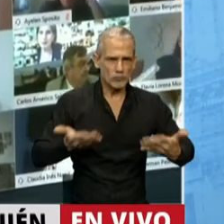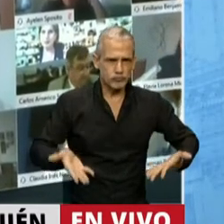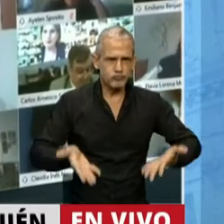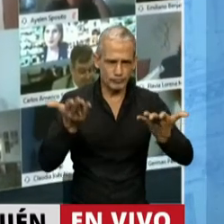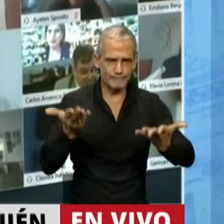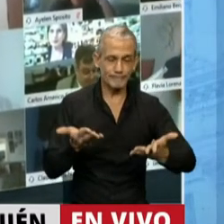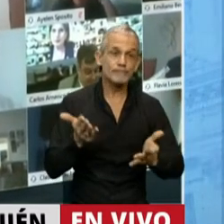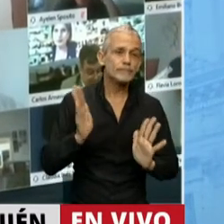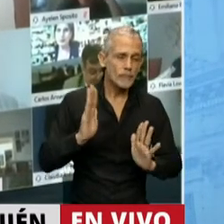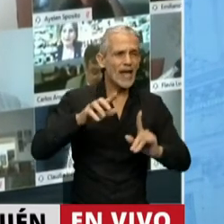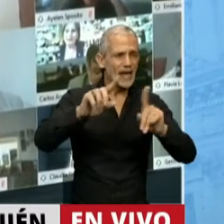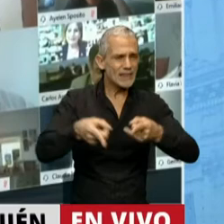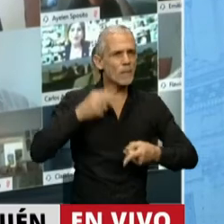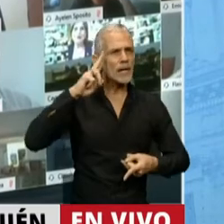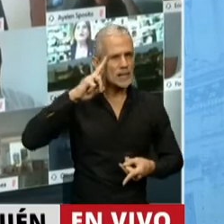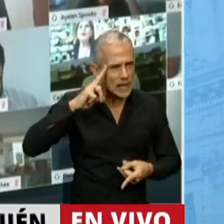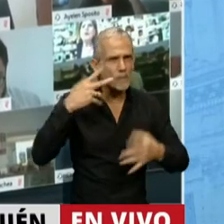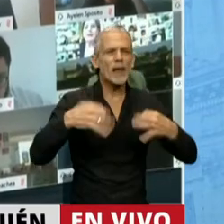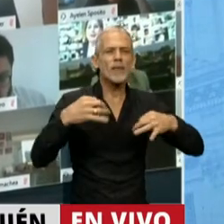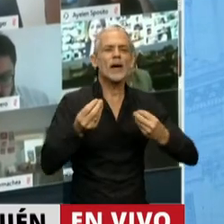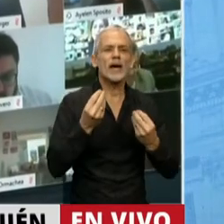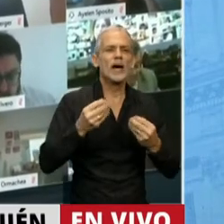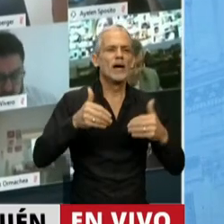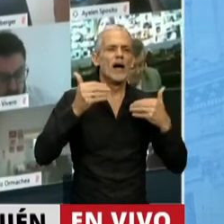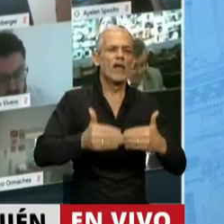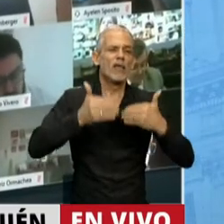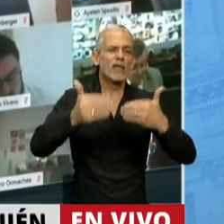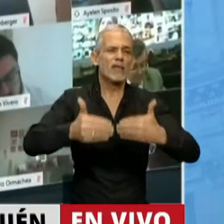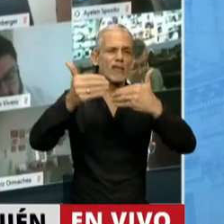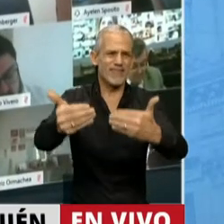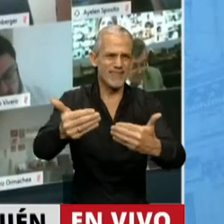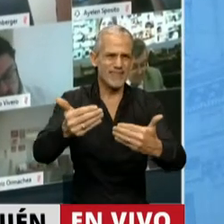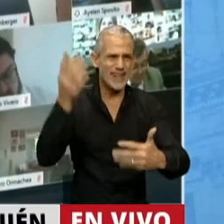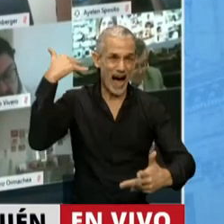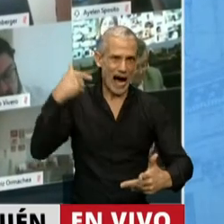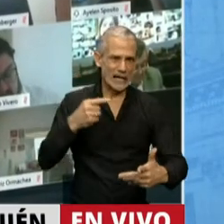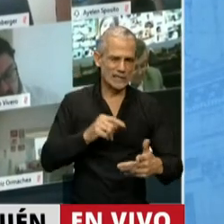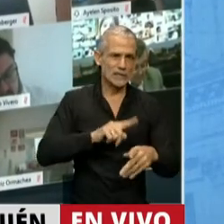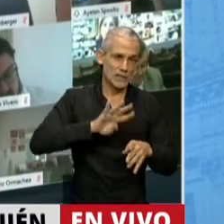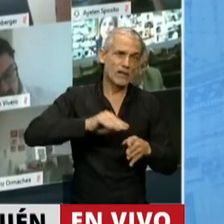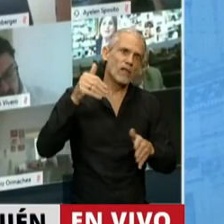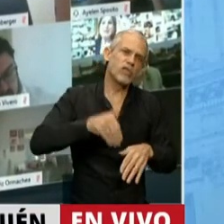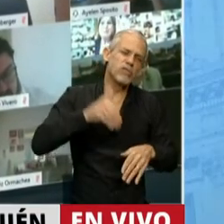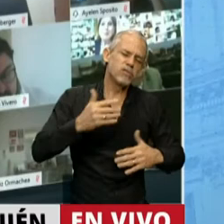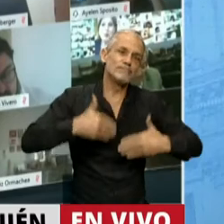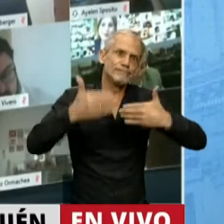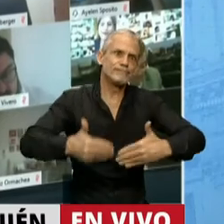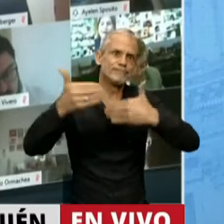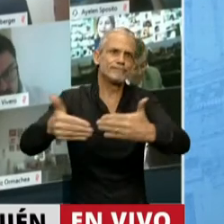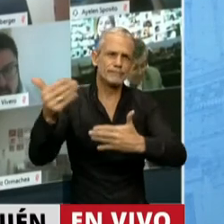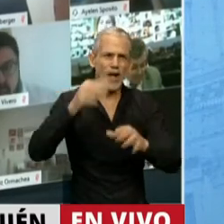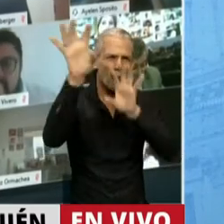No debemos dejar de considerar que las demoras en la negociación afectaron y aún afectan de manera directa